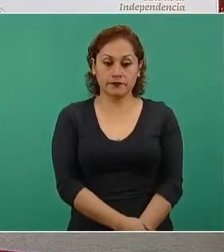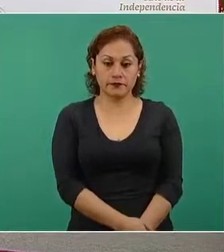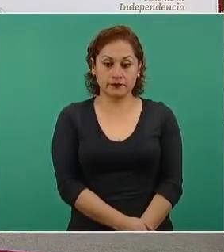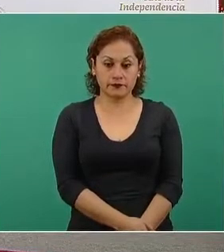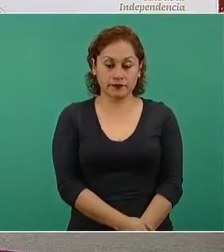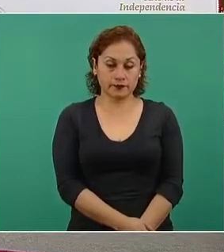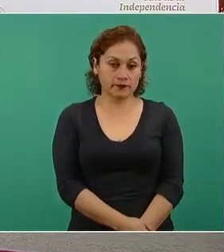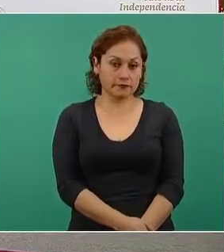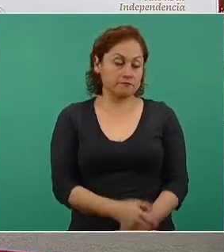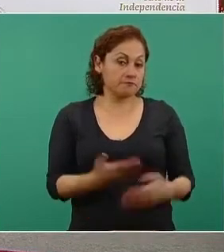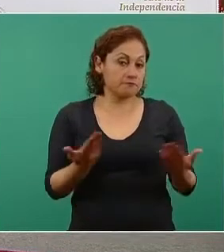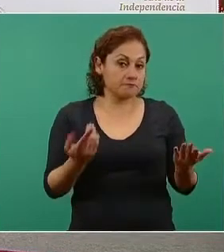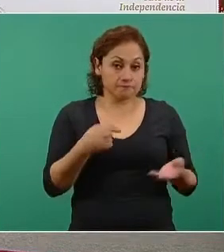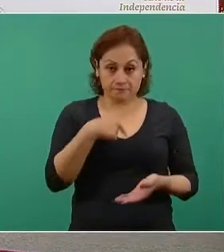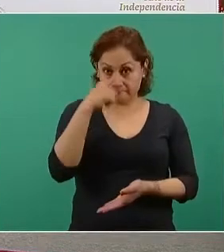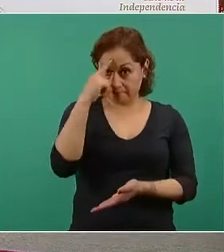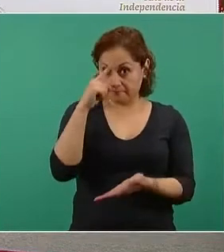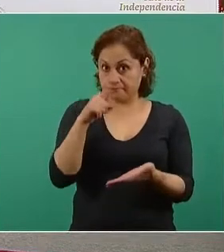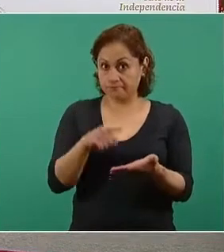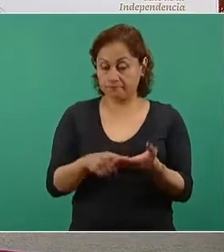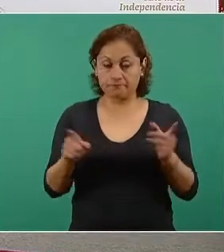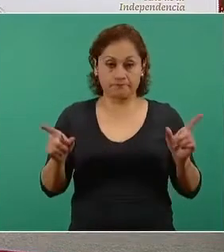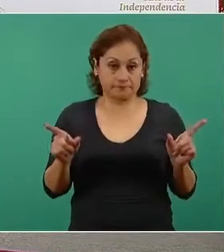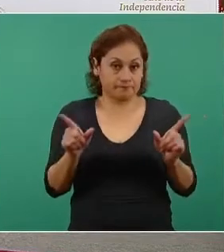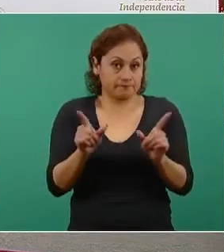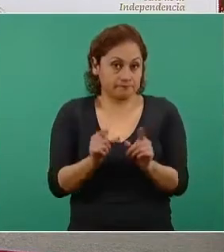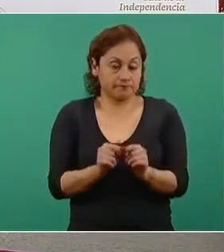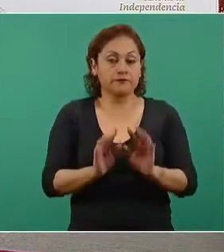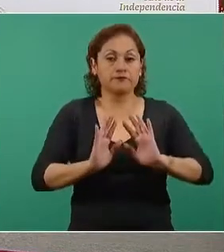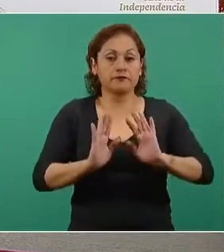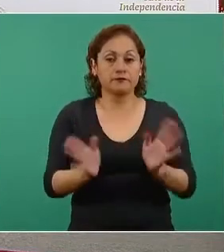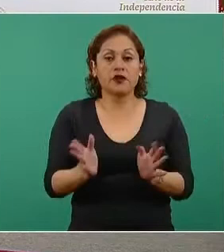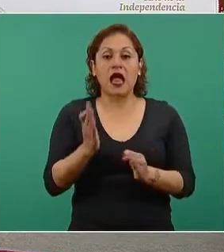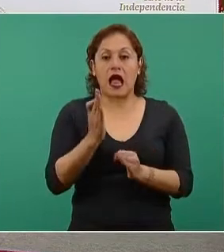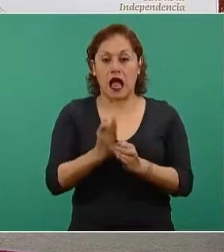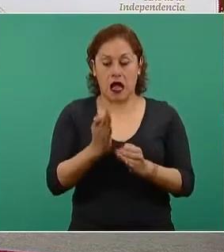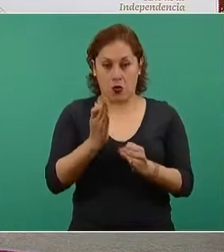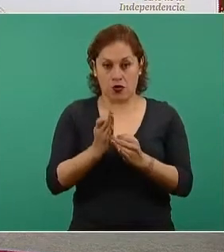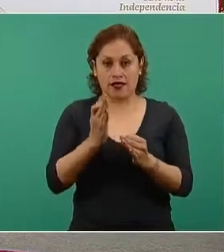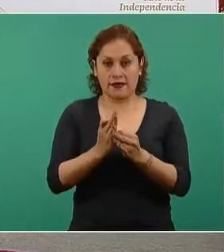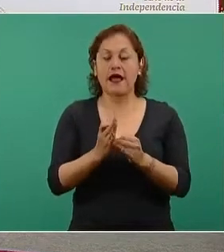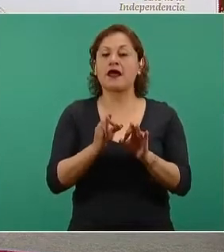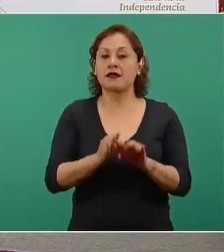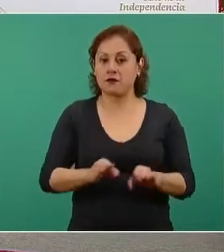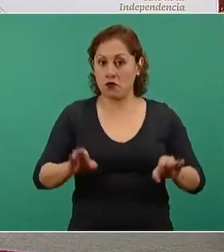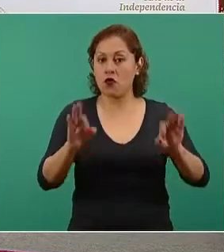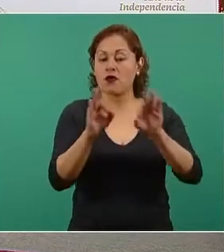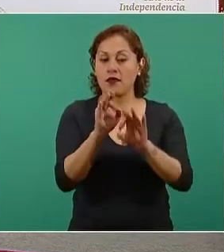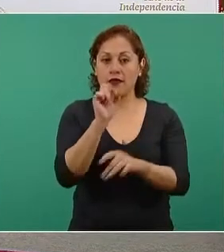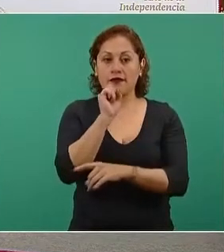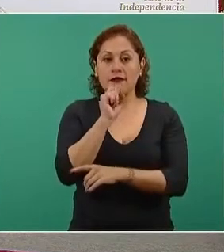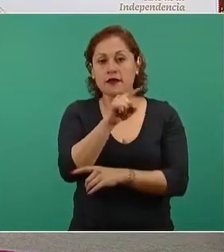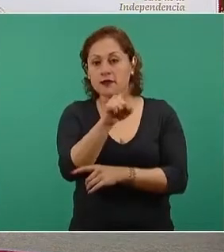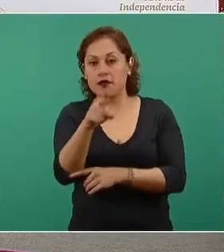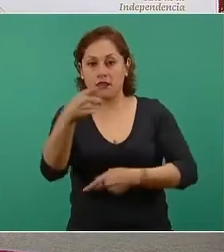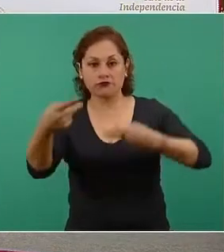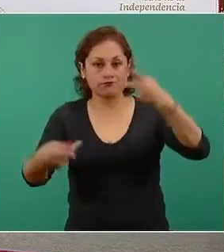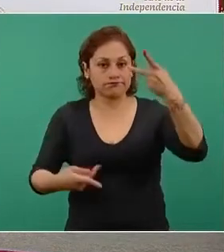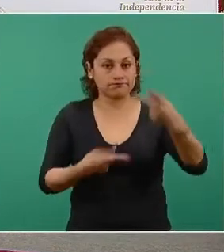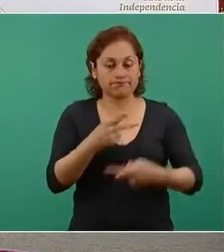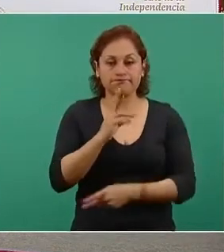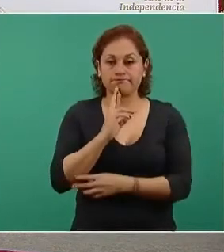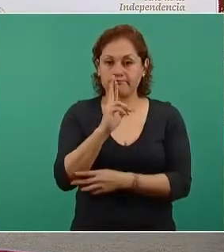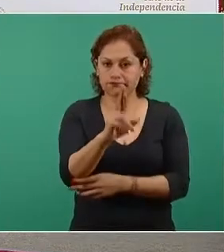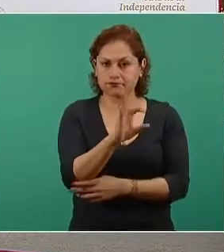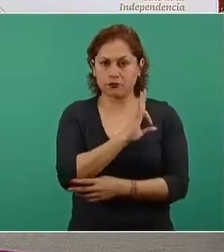Y bueno, creo que es el momento también importante para ustedes que podamos contestar tal vez algunas preguntas, ¿no? Y